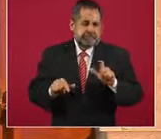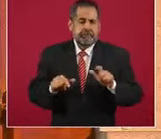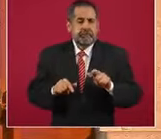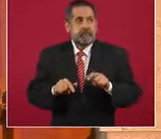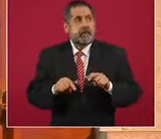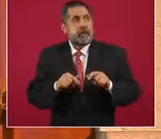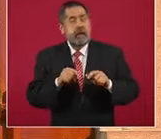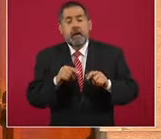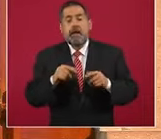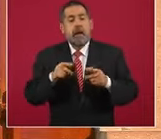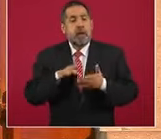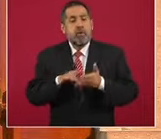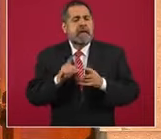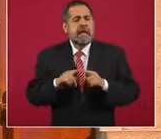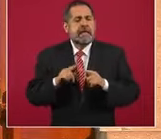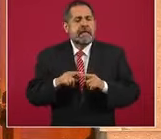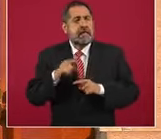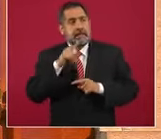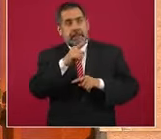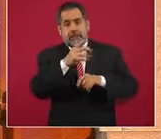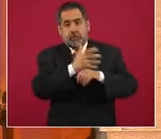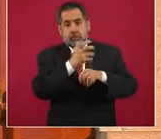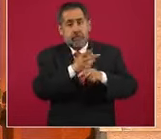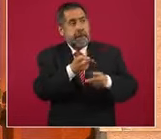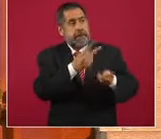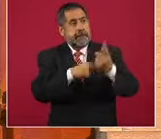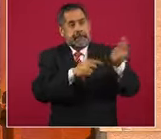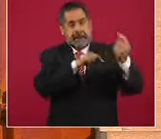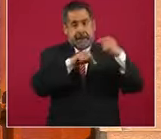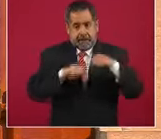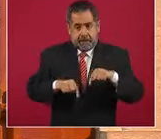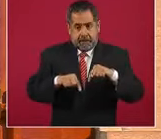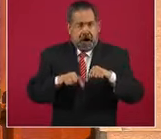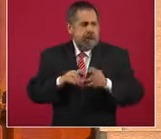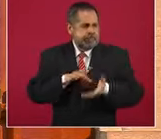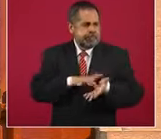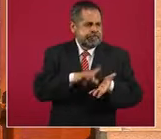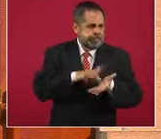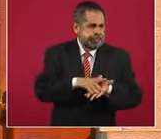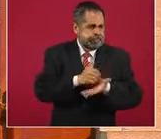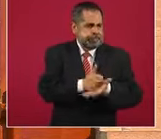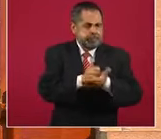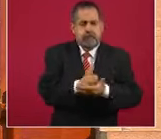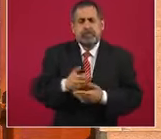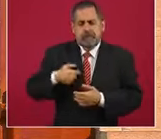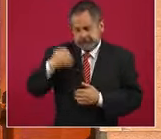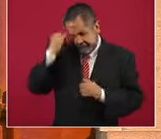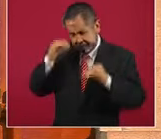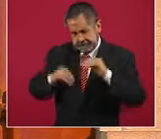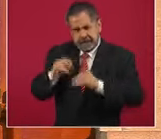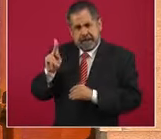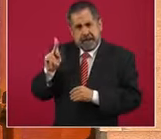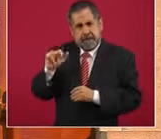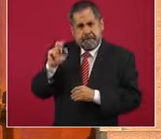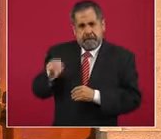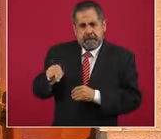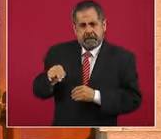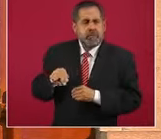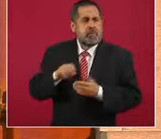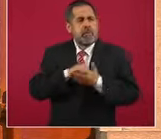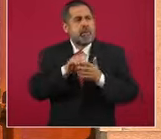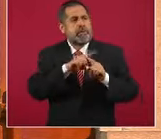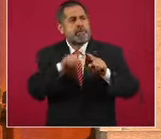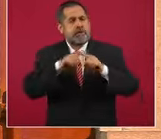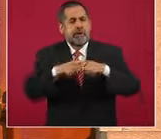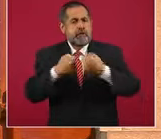connacionales que retornan al país, hicimos un plan para este apoyo. Son varias de las rutas que vienen